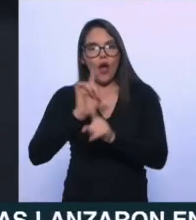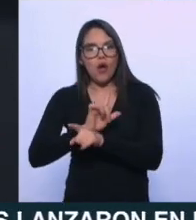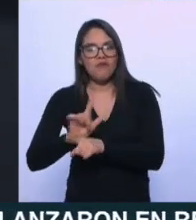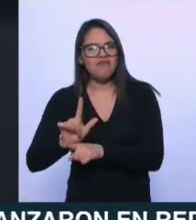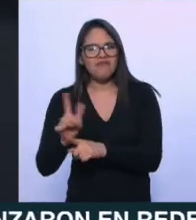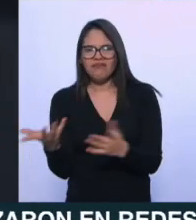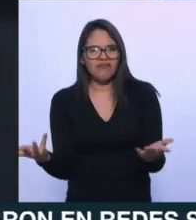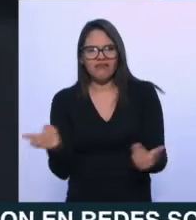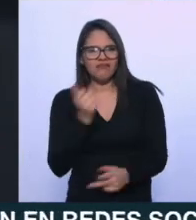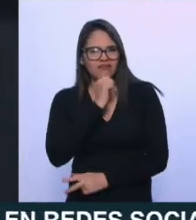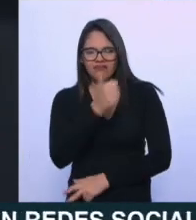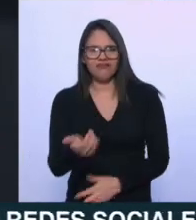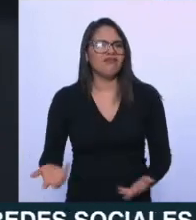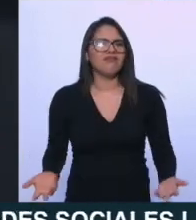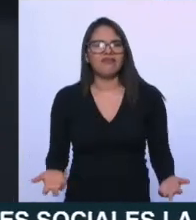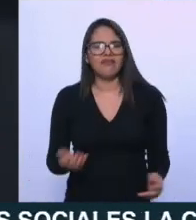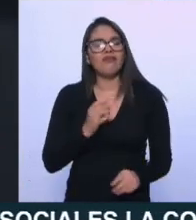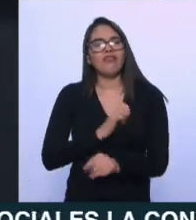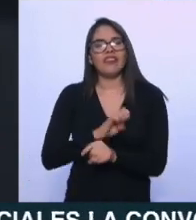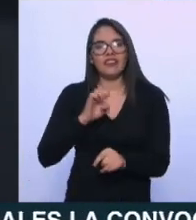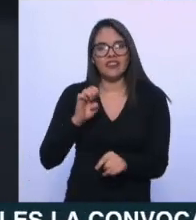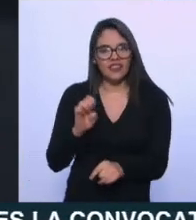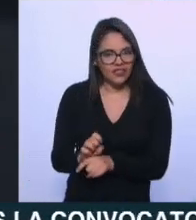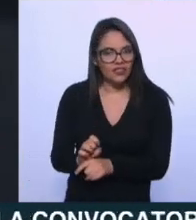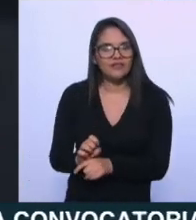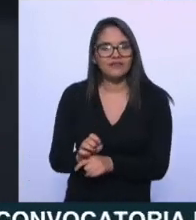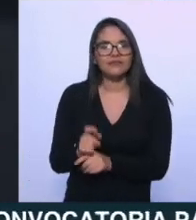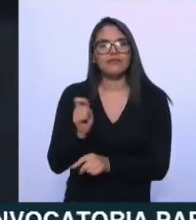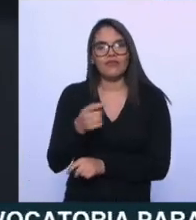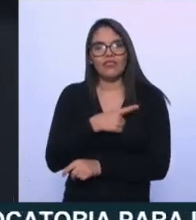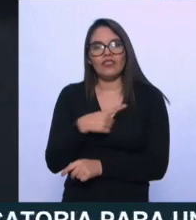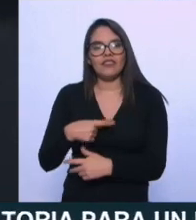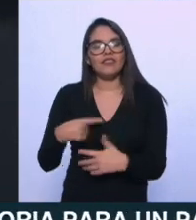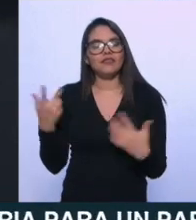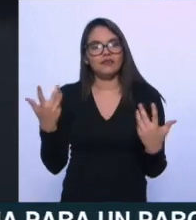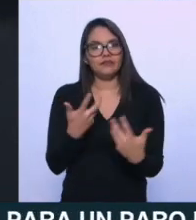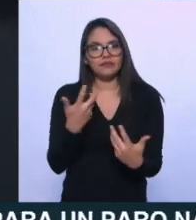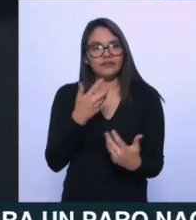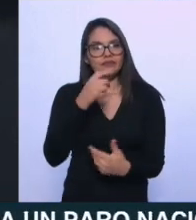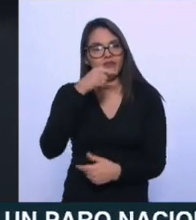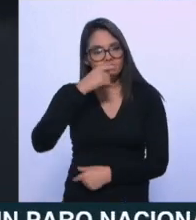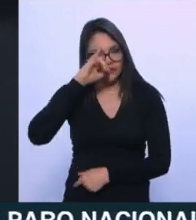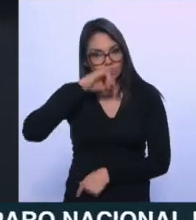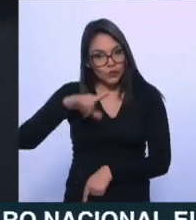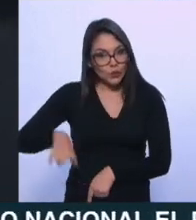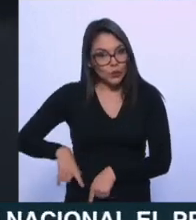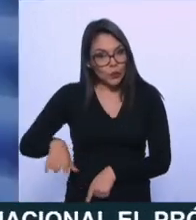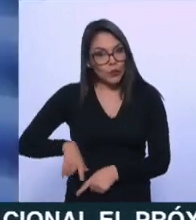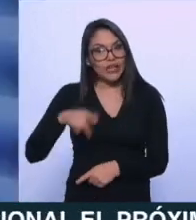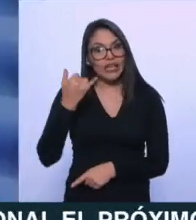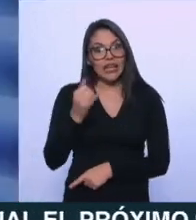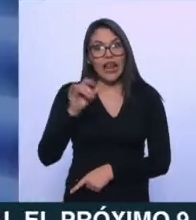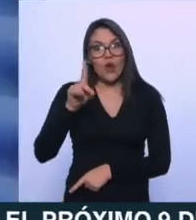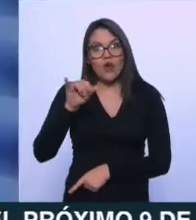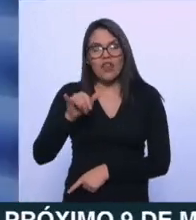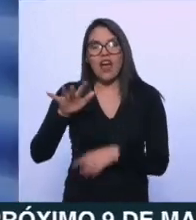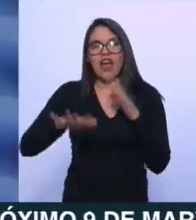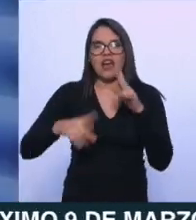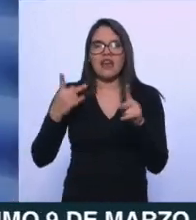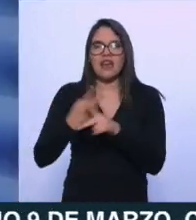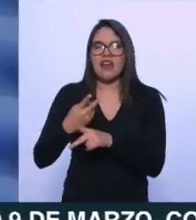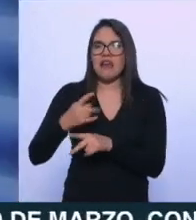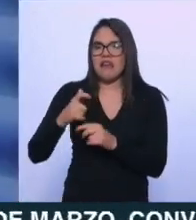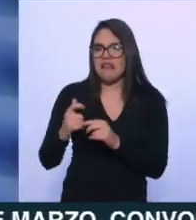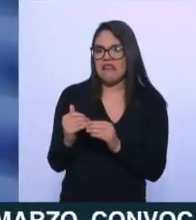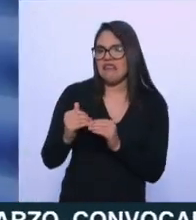justamente lo que el secretario Andrés Layú y Claudia Sheinbaum, la jefa de gobierno, quieren combatir, que ya no haya ese tipo de relaciones,